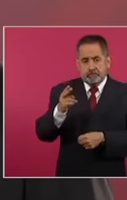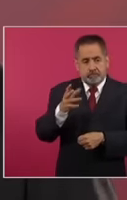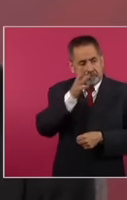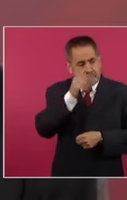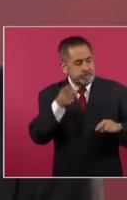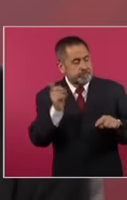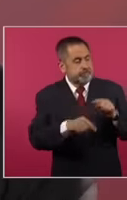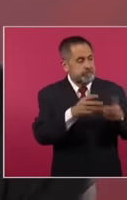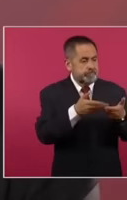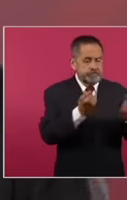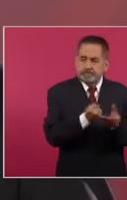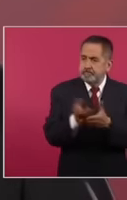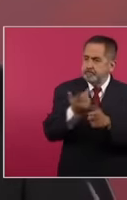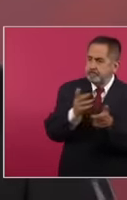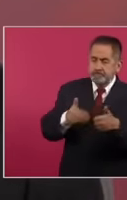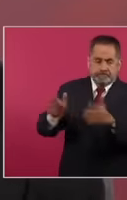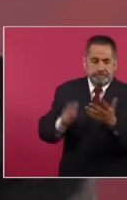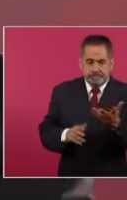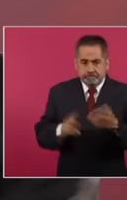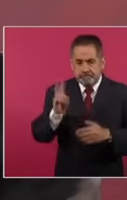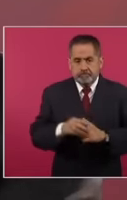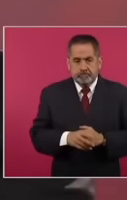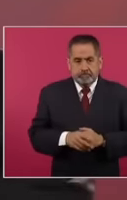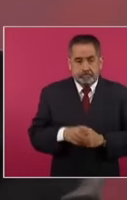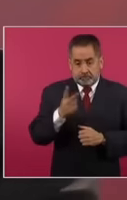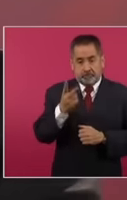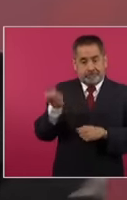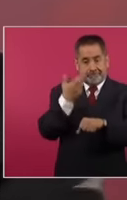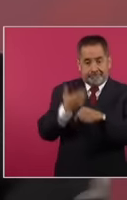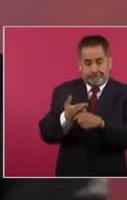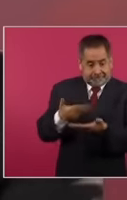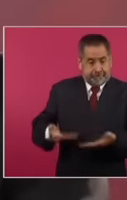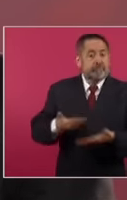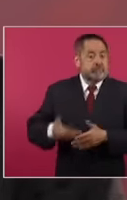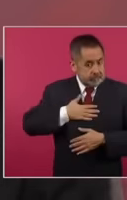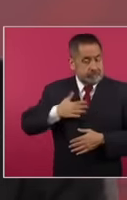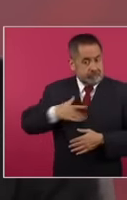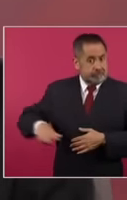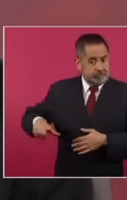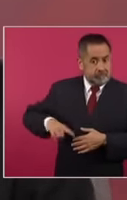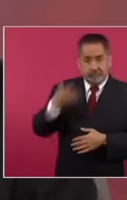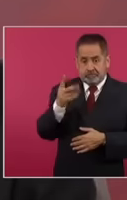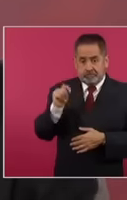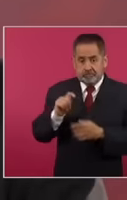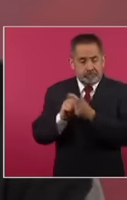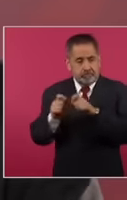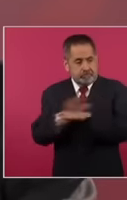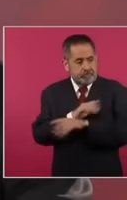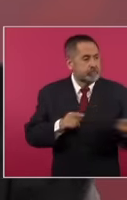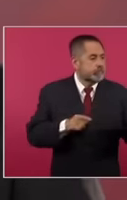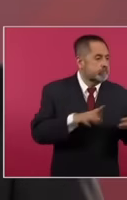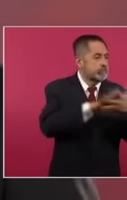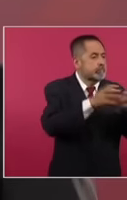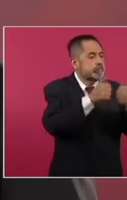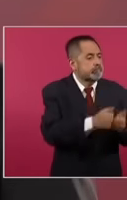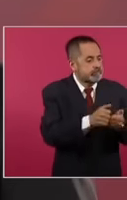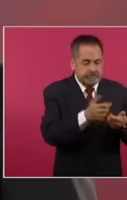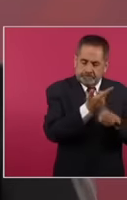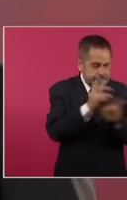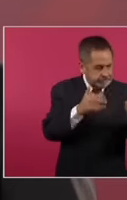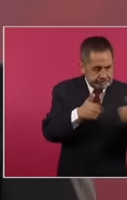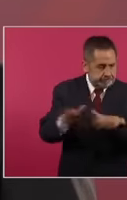saca 2 es de devolución ya del gobierno nuestro sacar a quienes están ahí